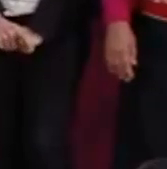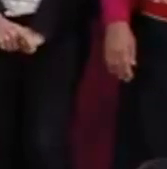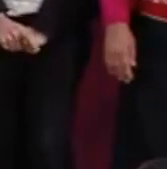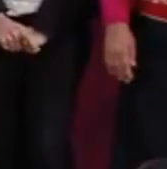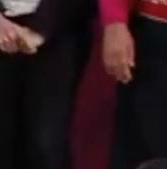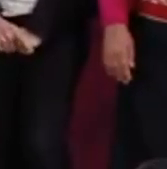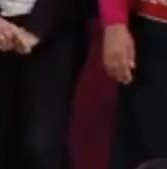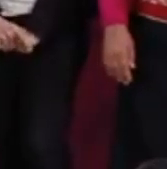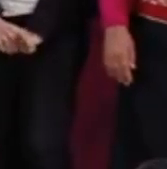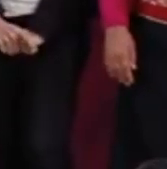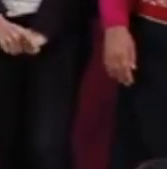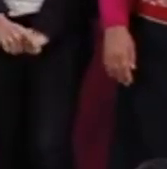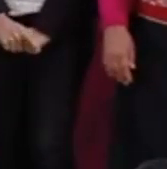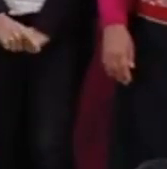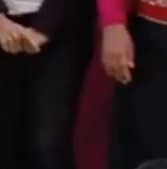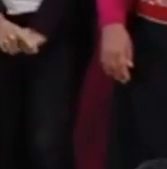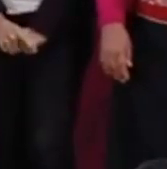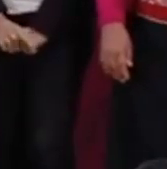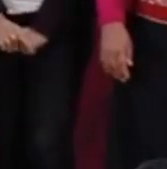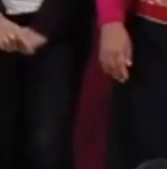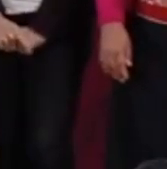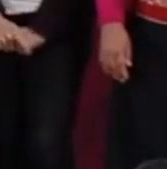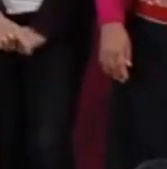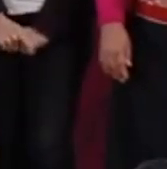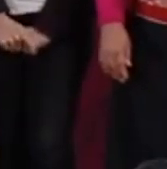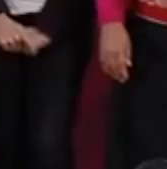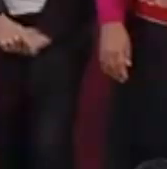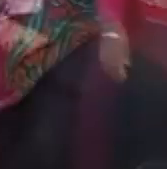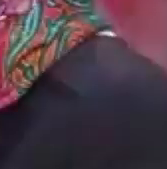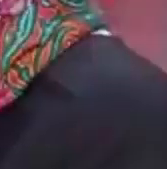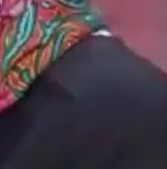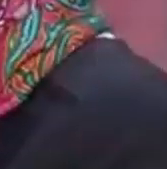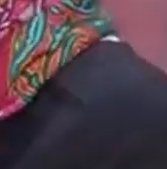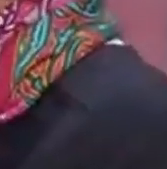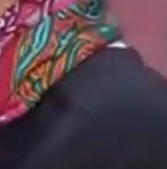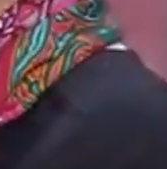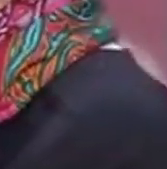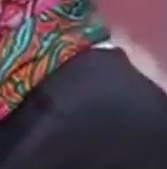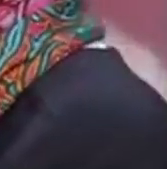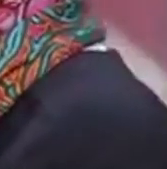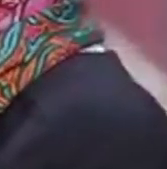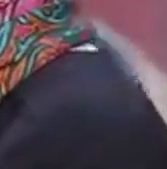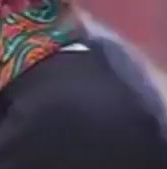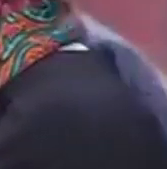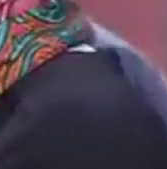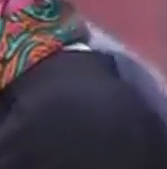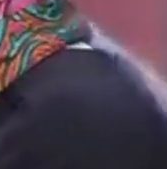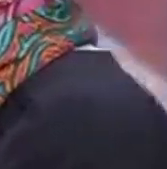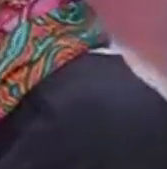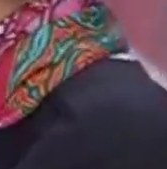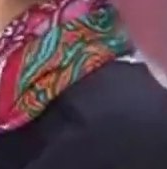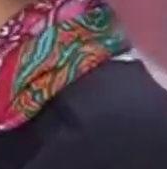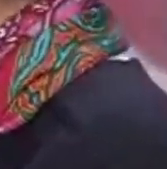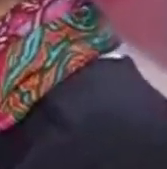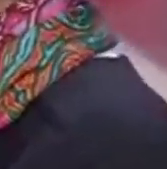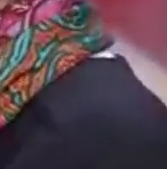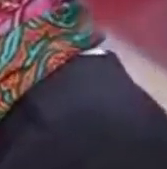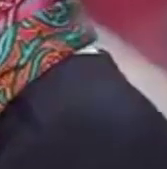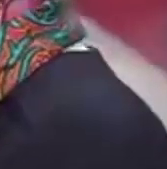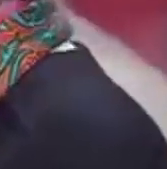Mirándole sus ojitos, yo miro